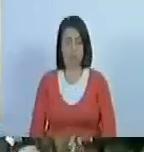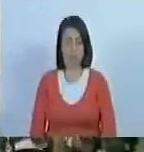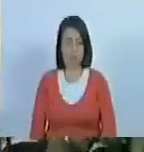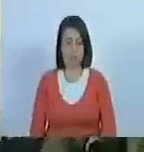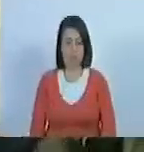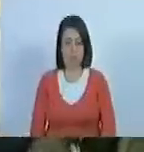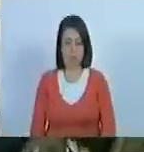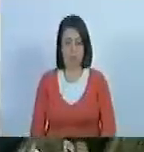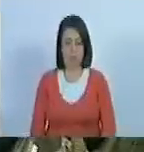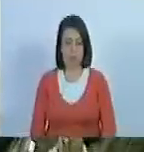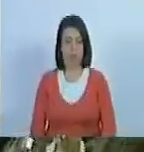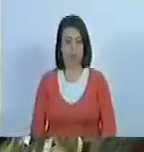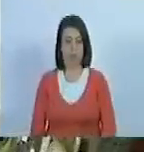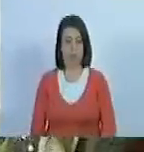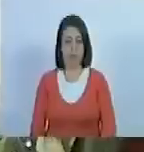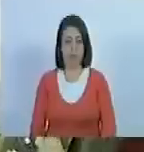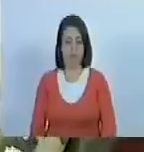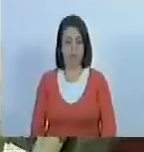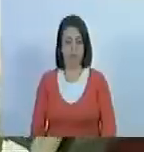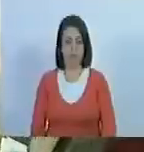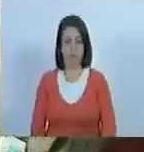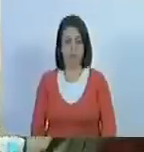hoy.